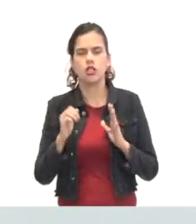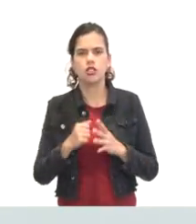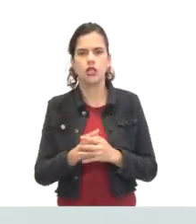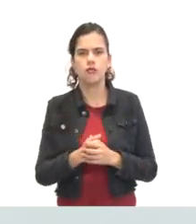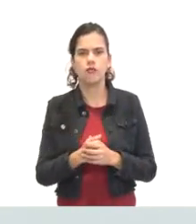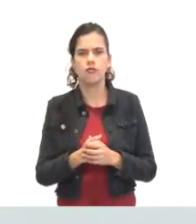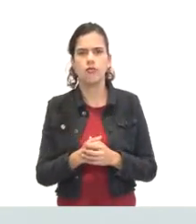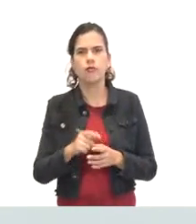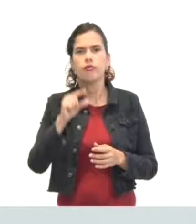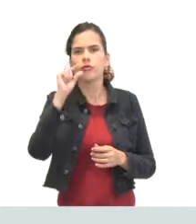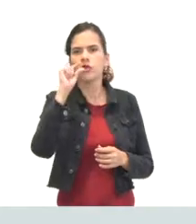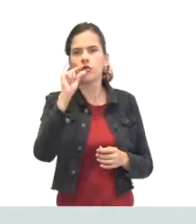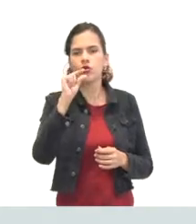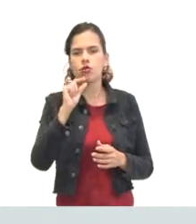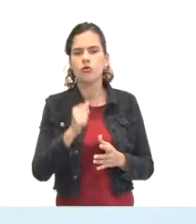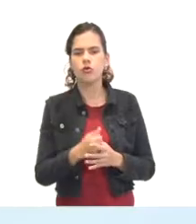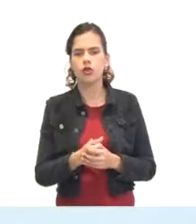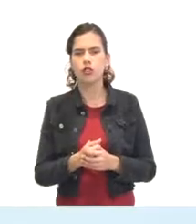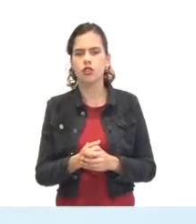fue un poquito